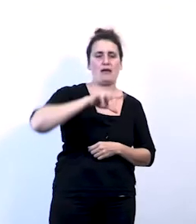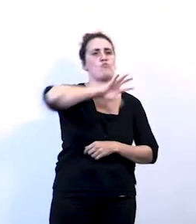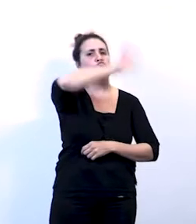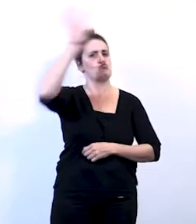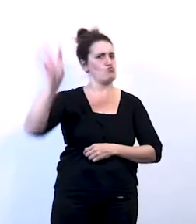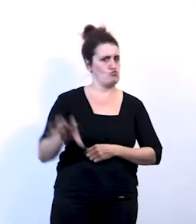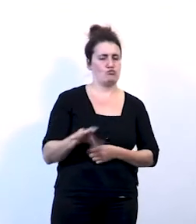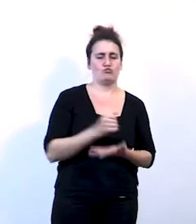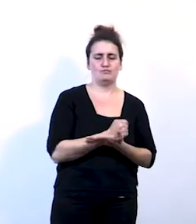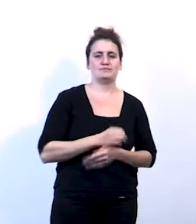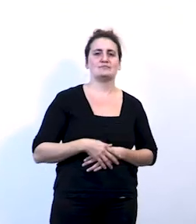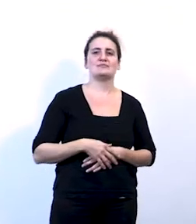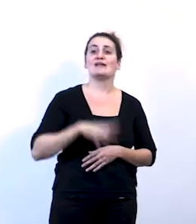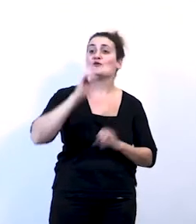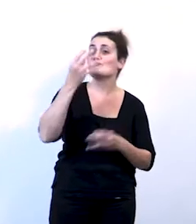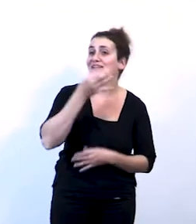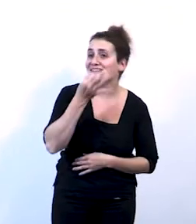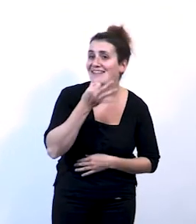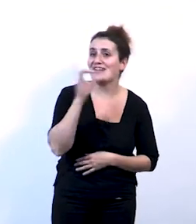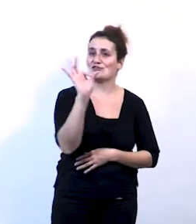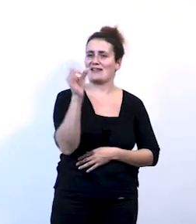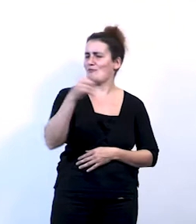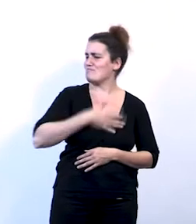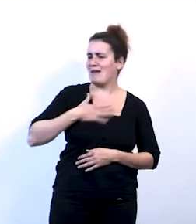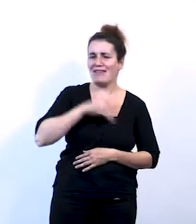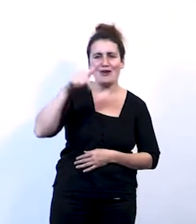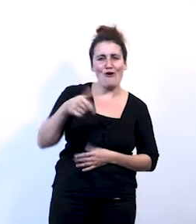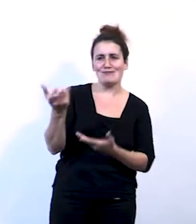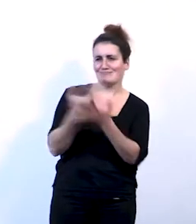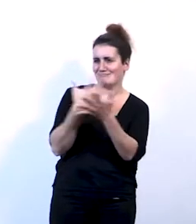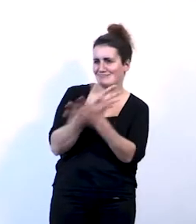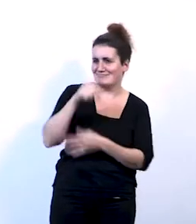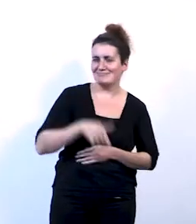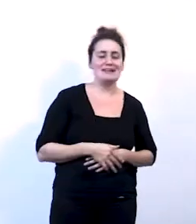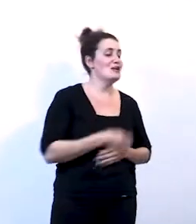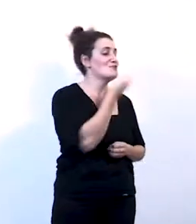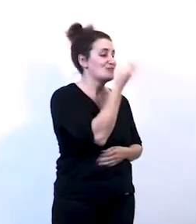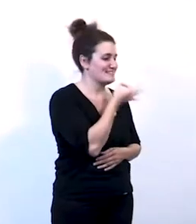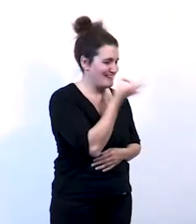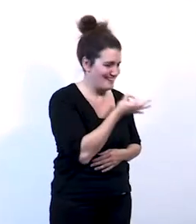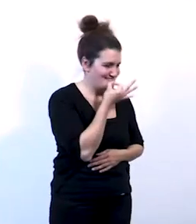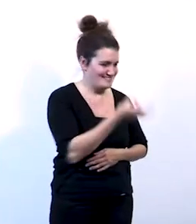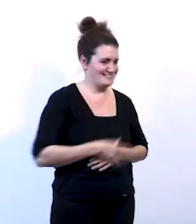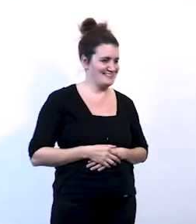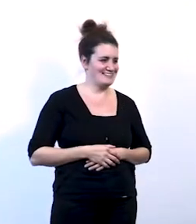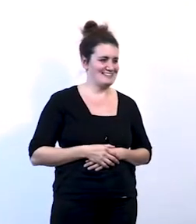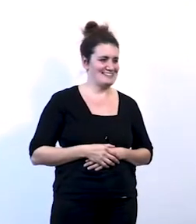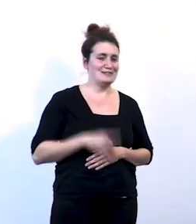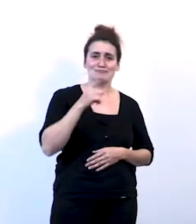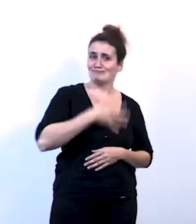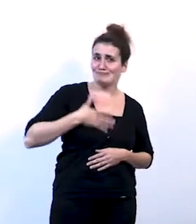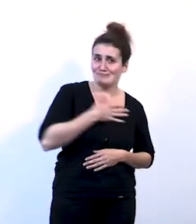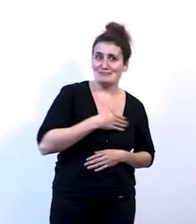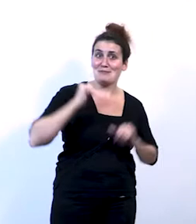mundo. Zoraida Saldeón, buenas tardes, es un placer contar contigo. Buenas tardes, y me gustó mucho